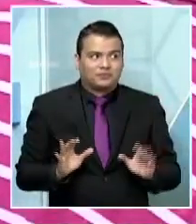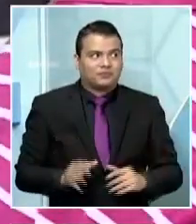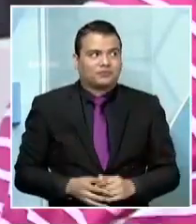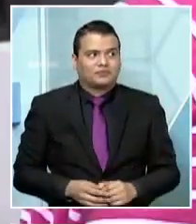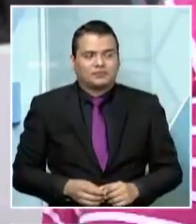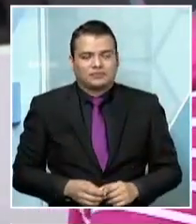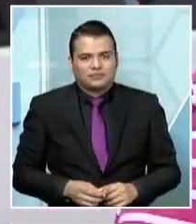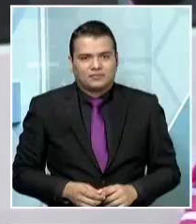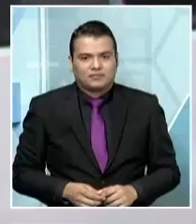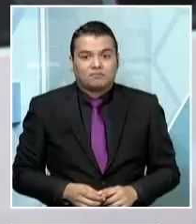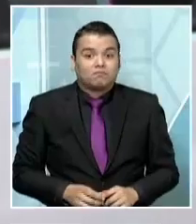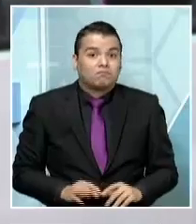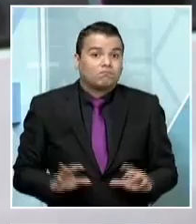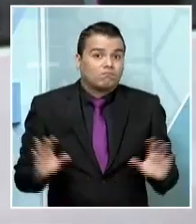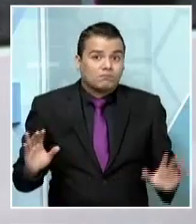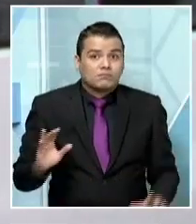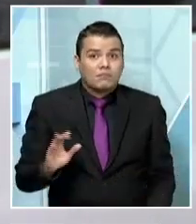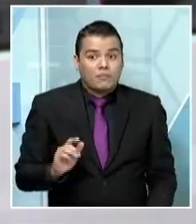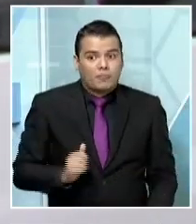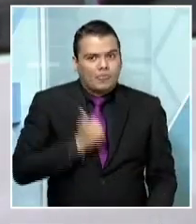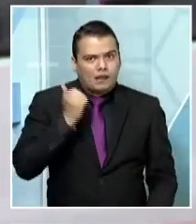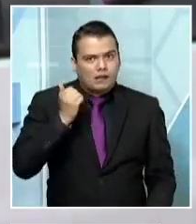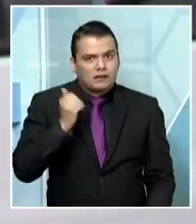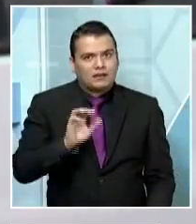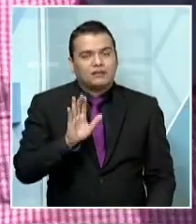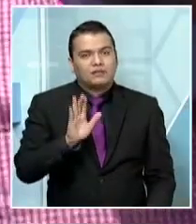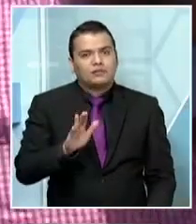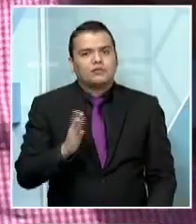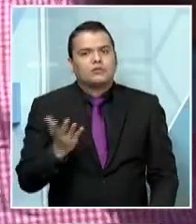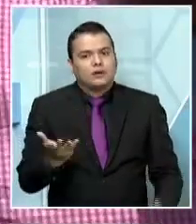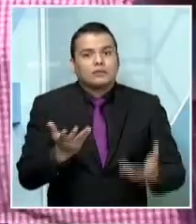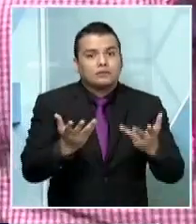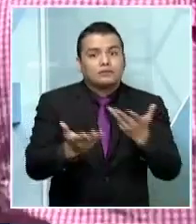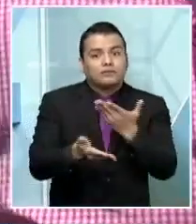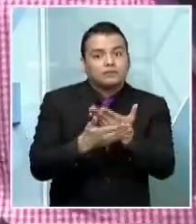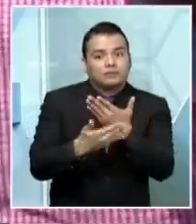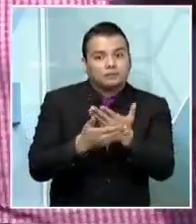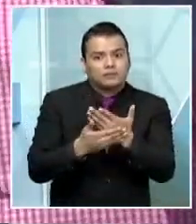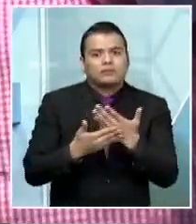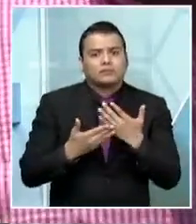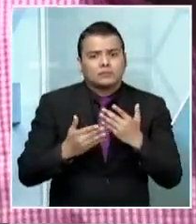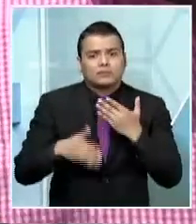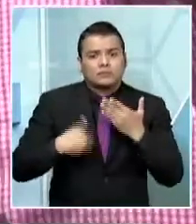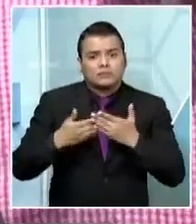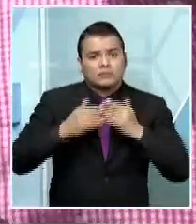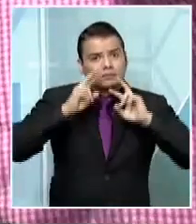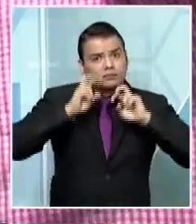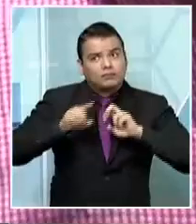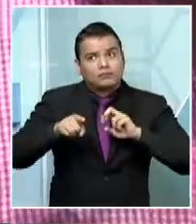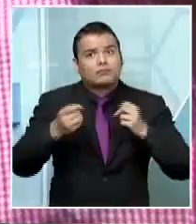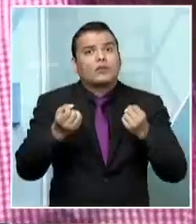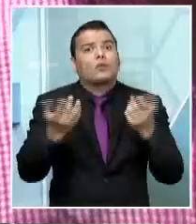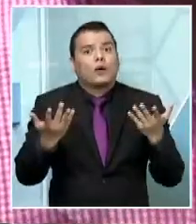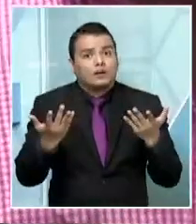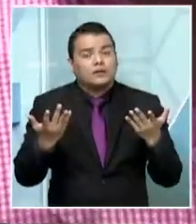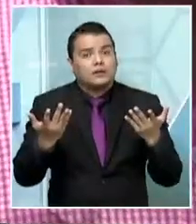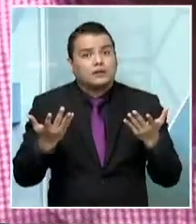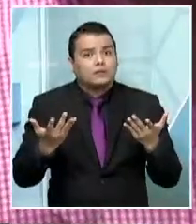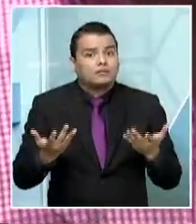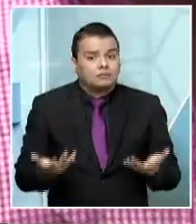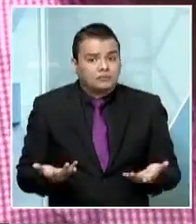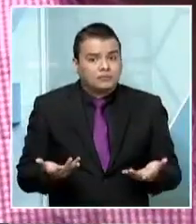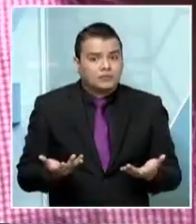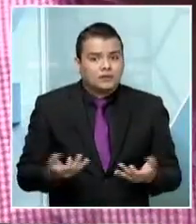atropellos, espero que me digan y que tengamos las pruebas. ¿Cuántas investigaciones desde que estamos aquí? Al menos